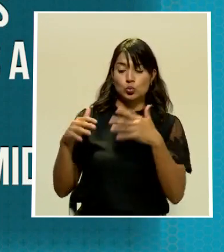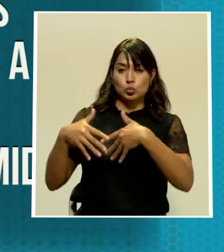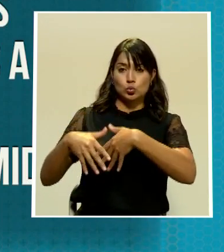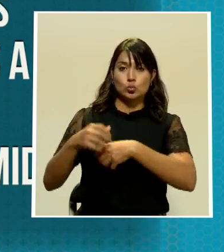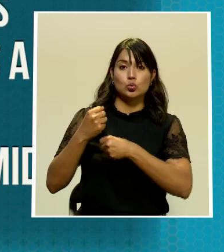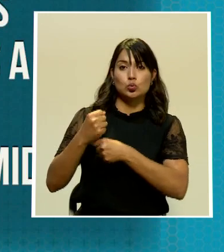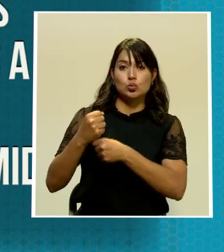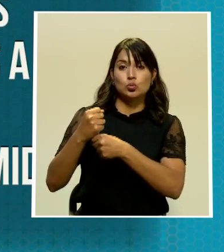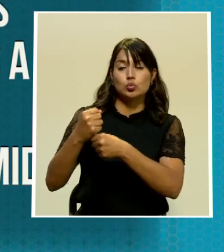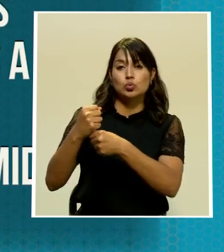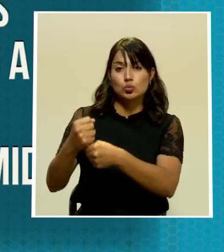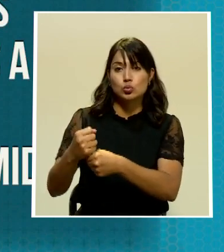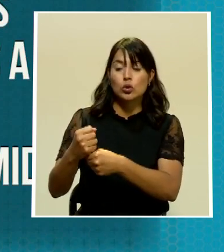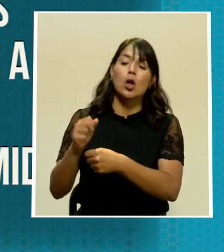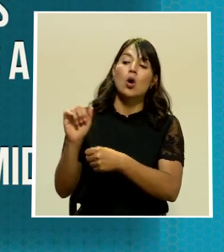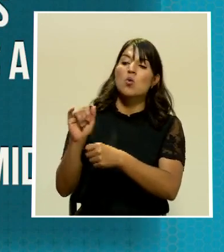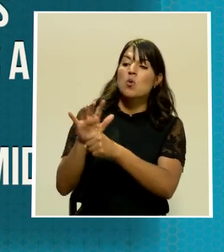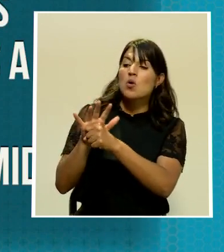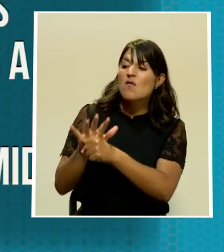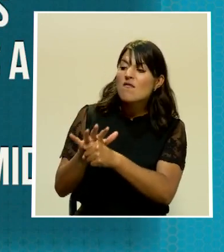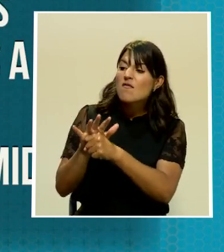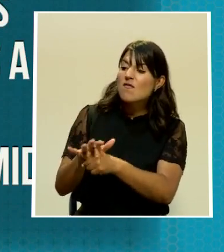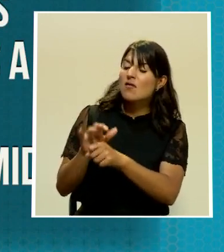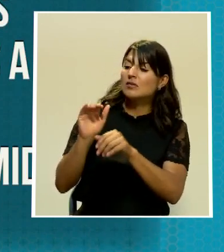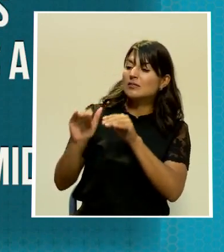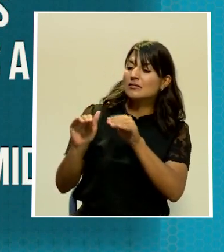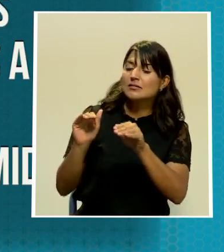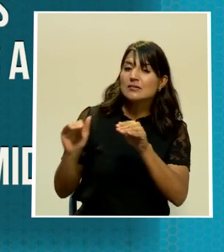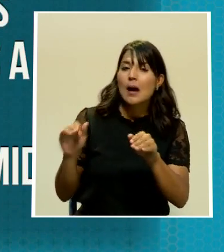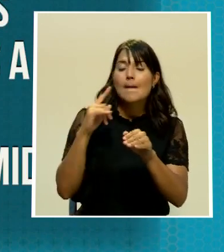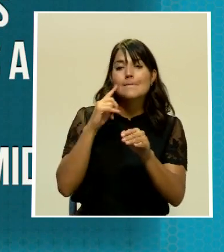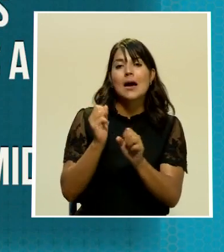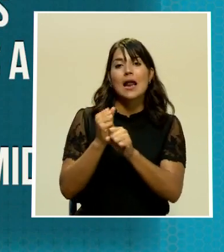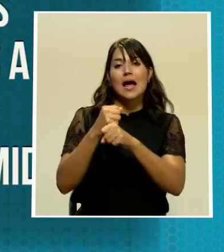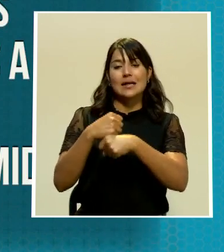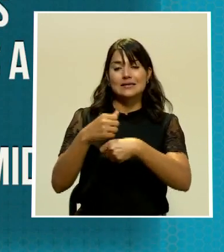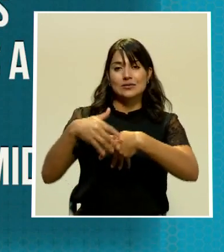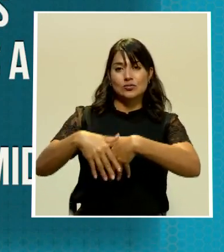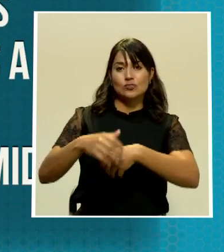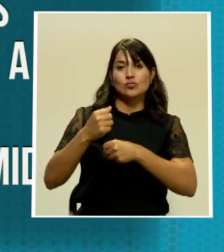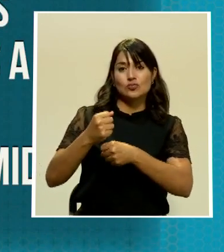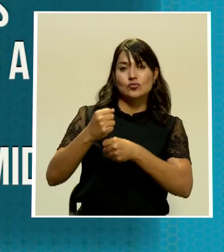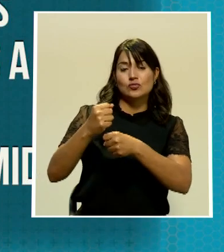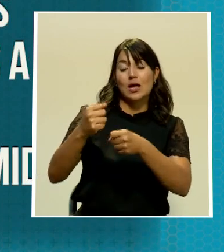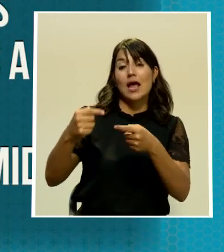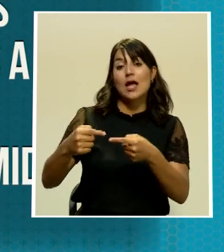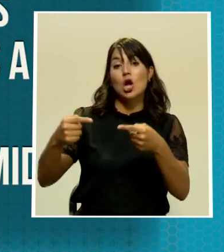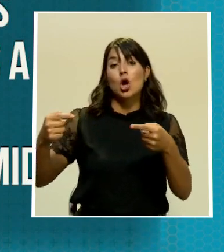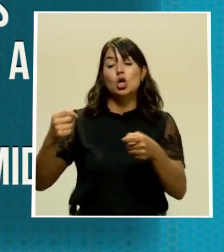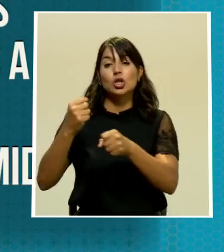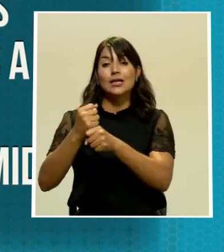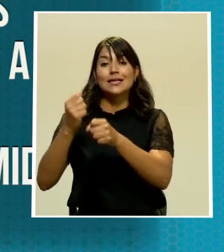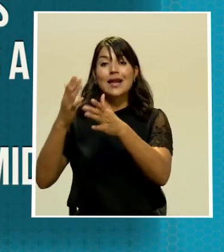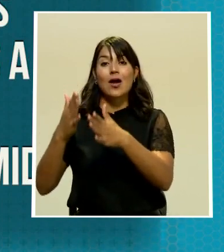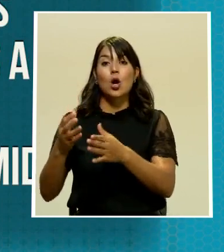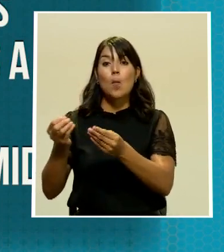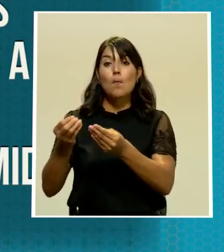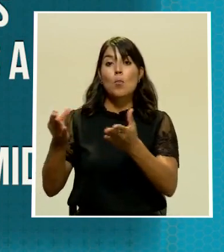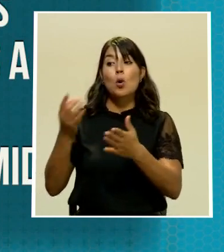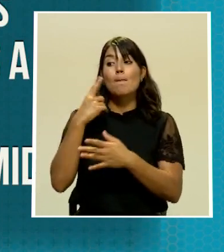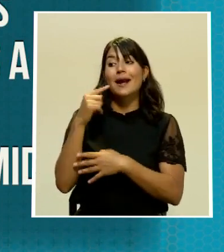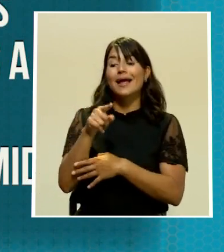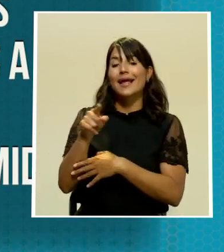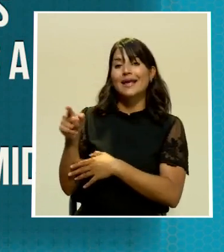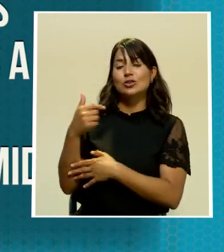su ejecución, al igual que expresar apoyo alzarse públicamente en contra de los funcionarios públicos para obligarlos a adoptar alguna medida,